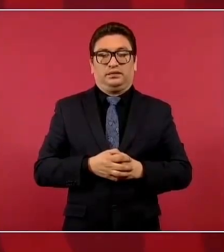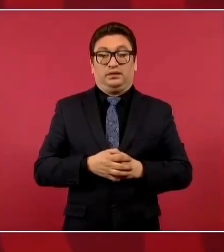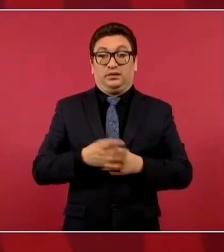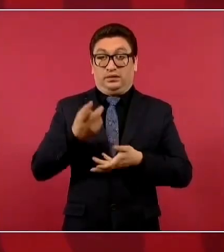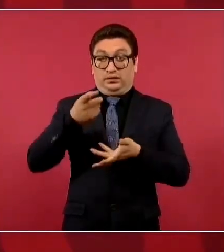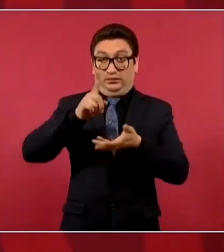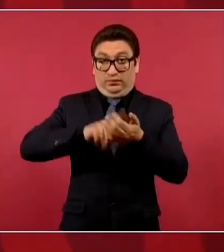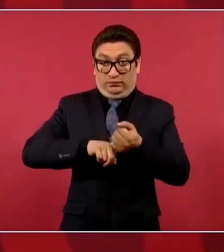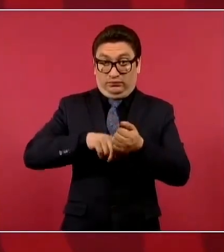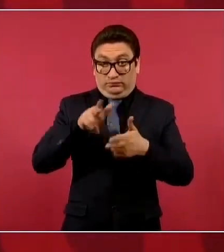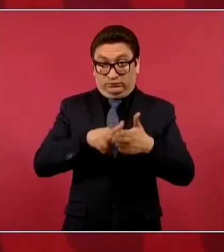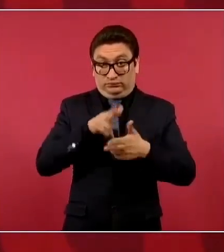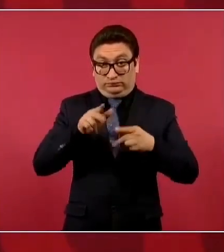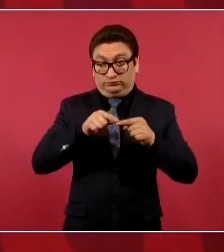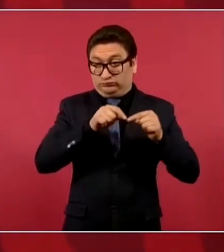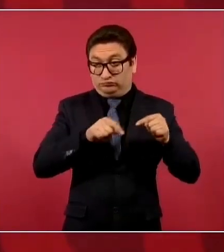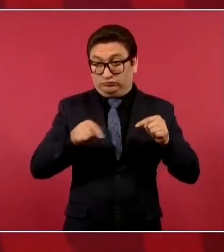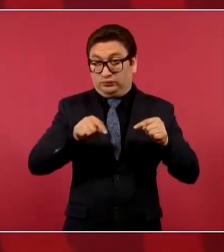Maya, que son